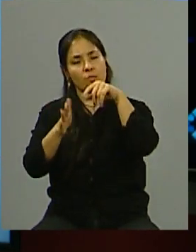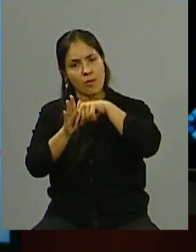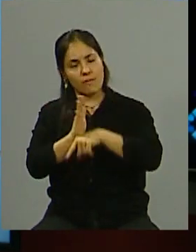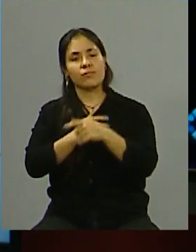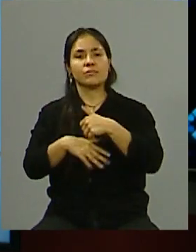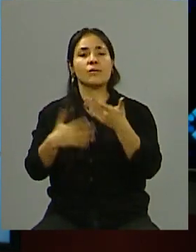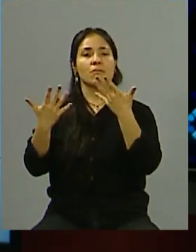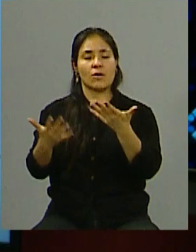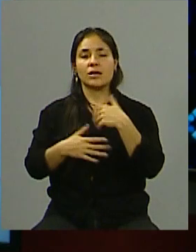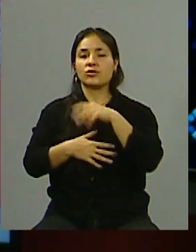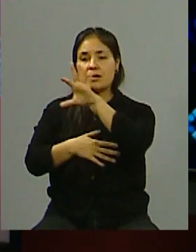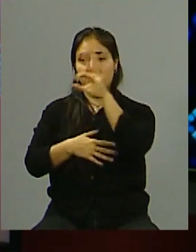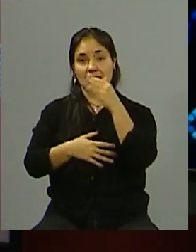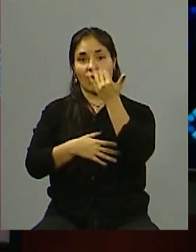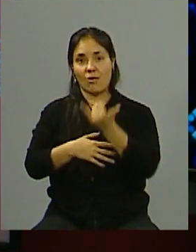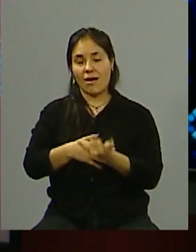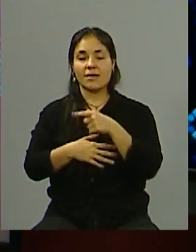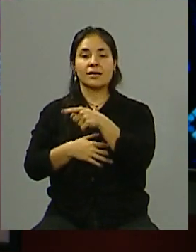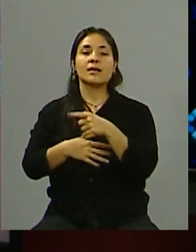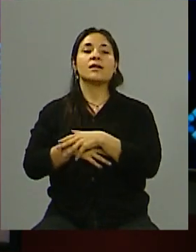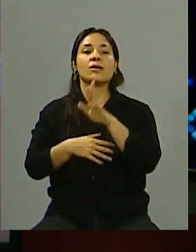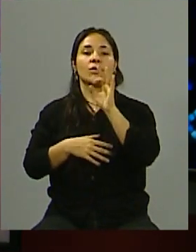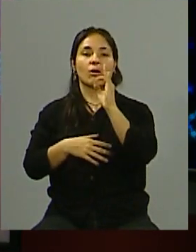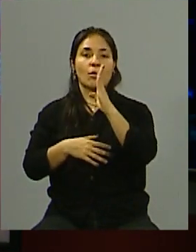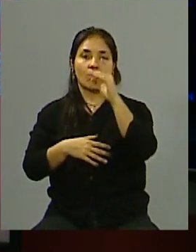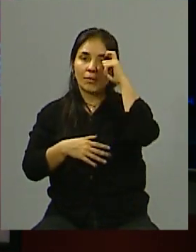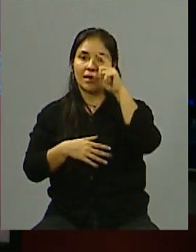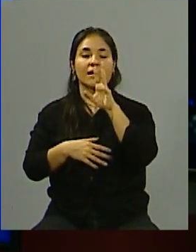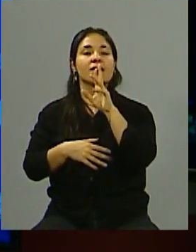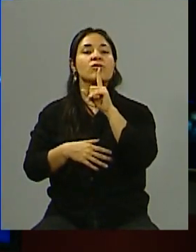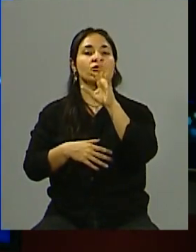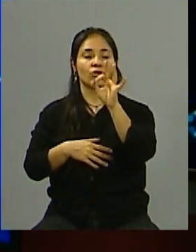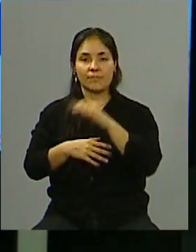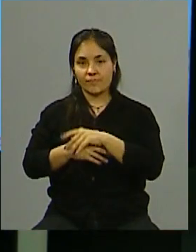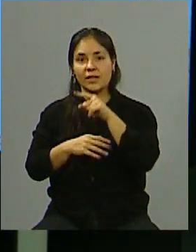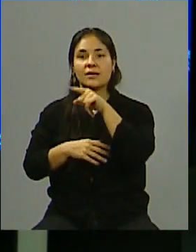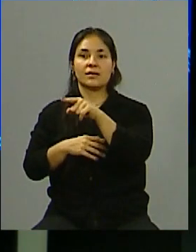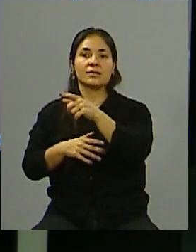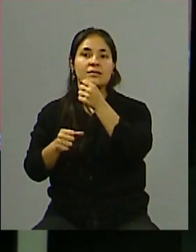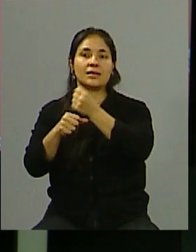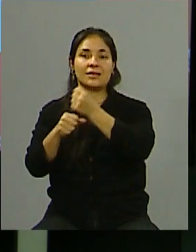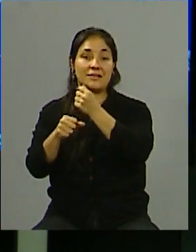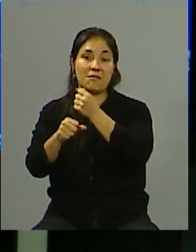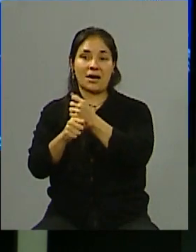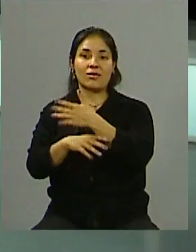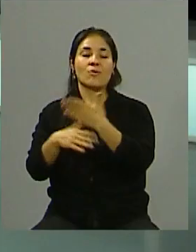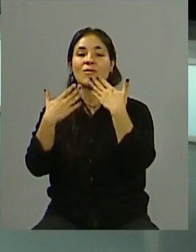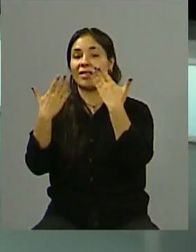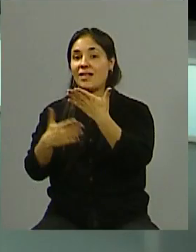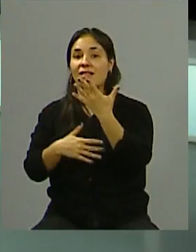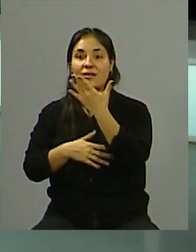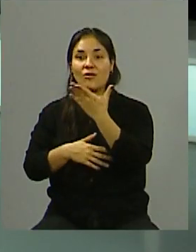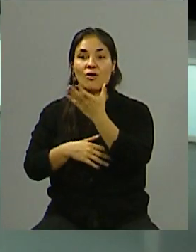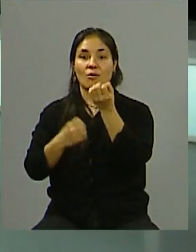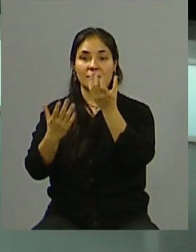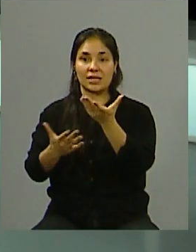eso tenemos un invitado. Está con nosotros Roberto Staringer de Socialítica. ¿Cómo estás? Bienvenido. Muchas